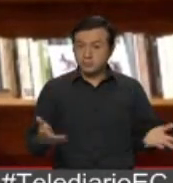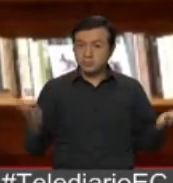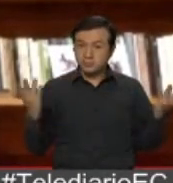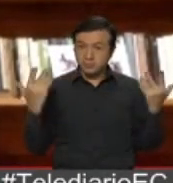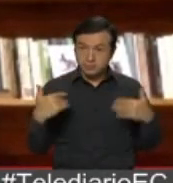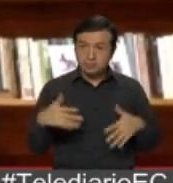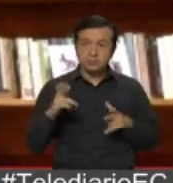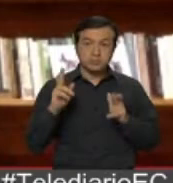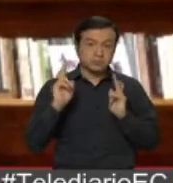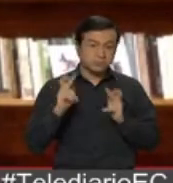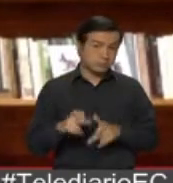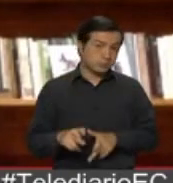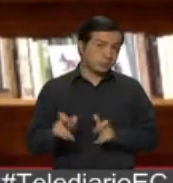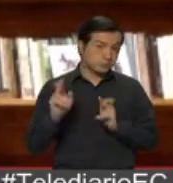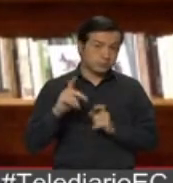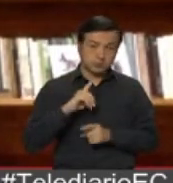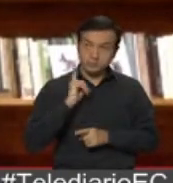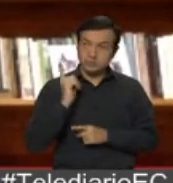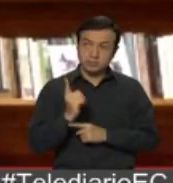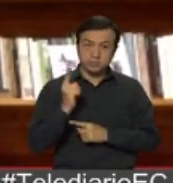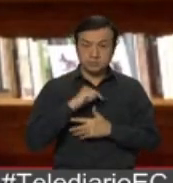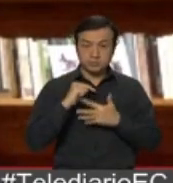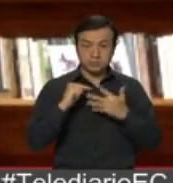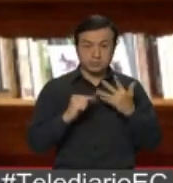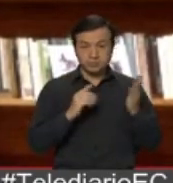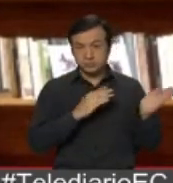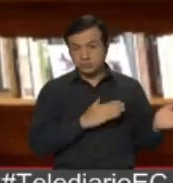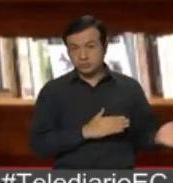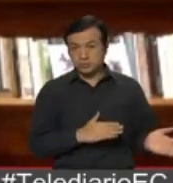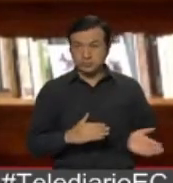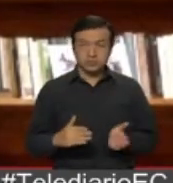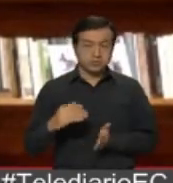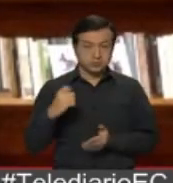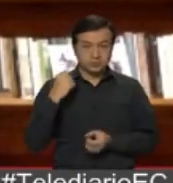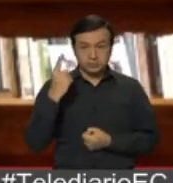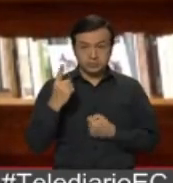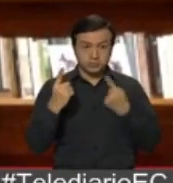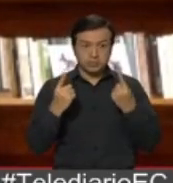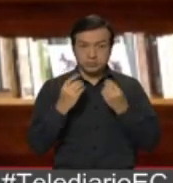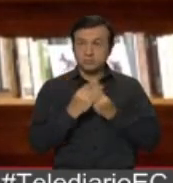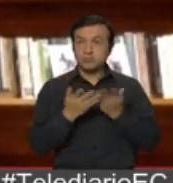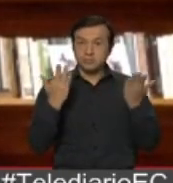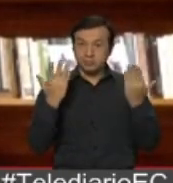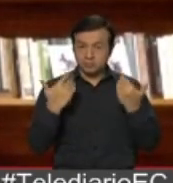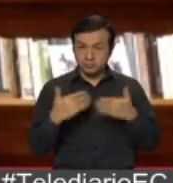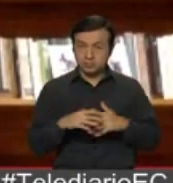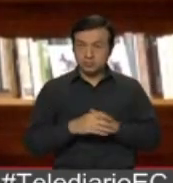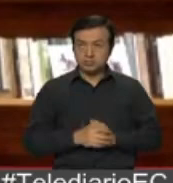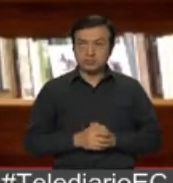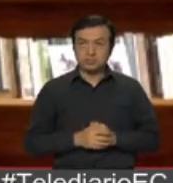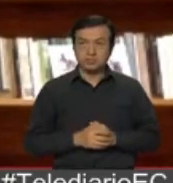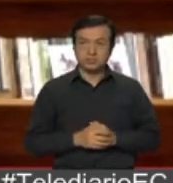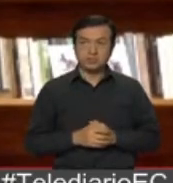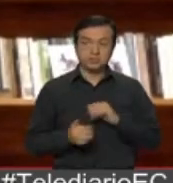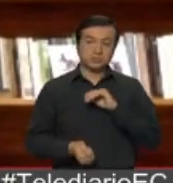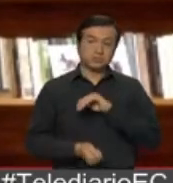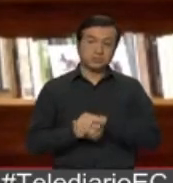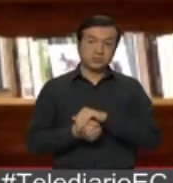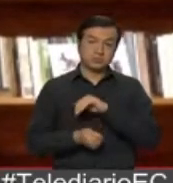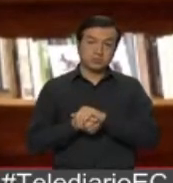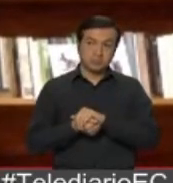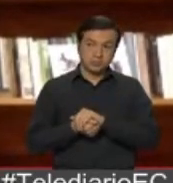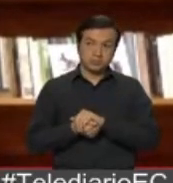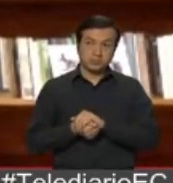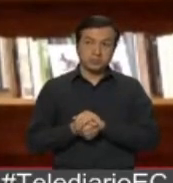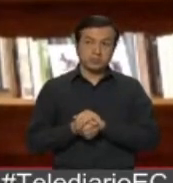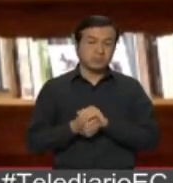los permisos correspondientes sanitarios y que ellos puedan manejar allá. Este aislamiento, les digo